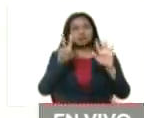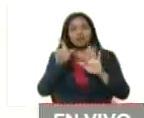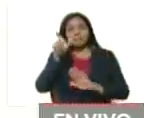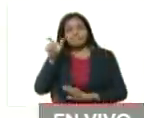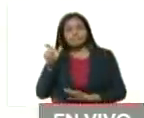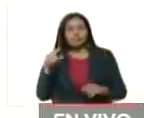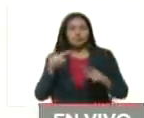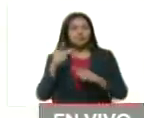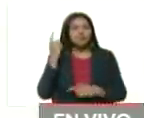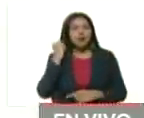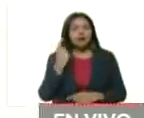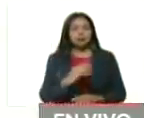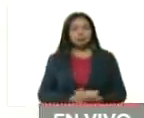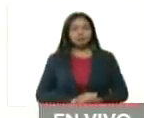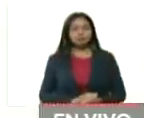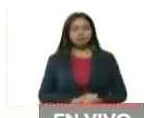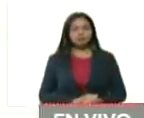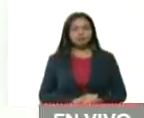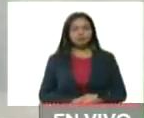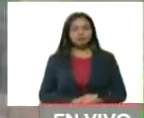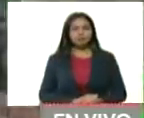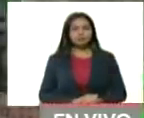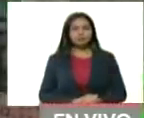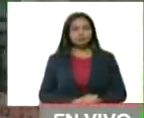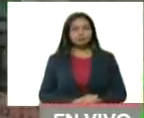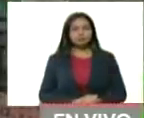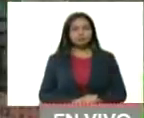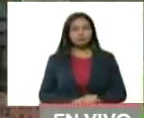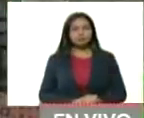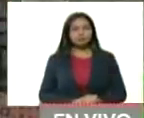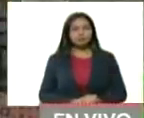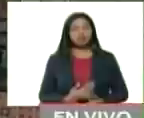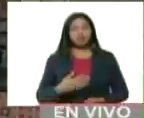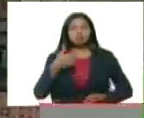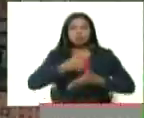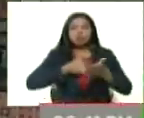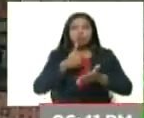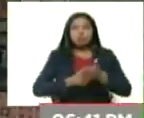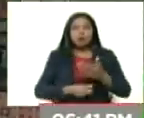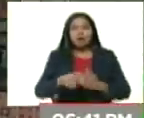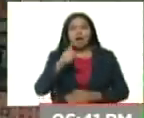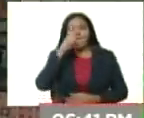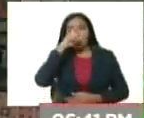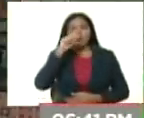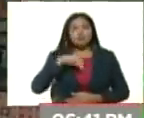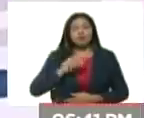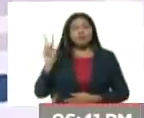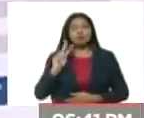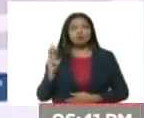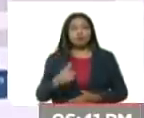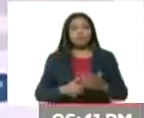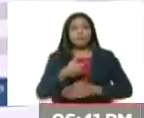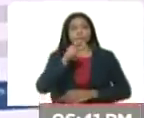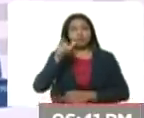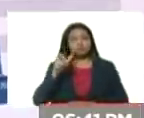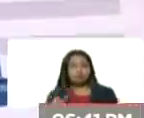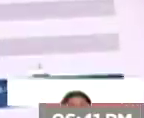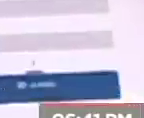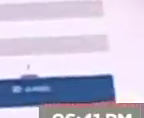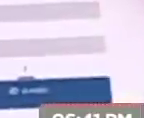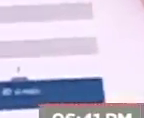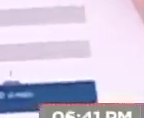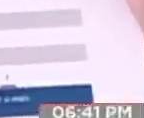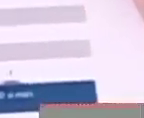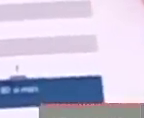pacientes del sexo femenino. Queremos insistir con el rango de edad. En Venezuela, la gran mayoría de los